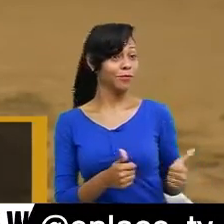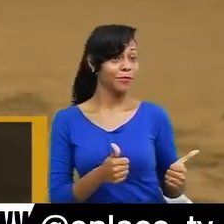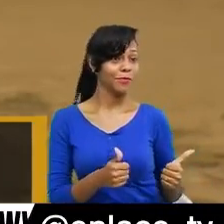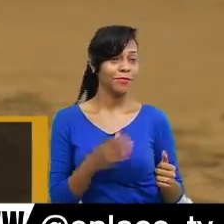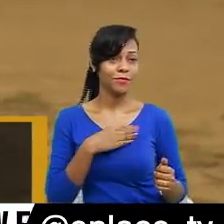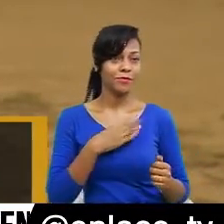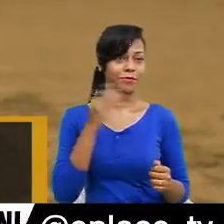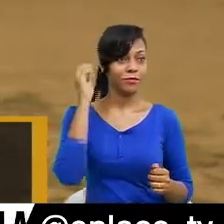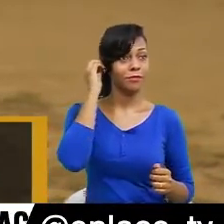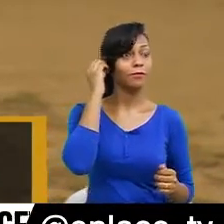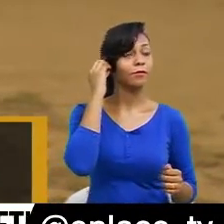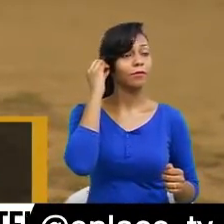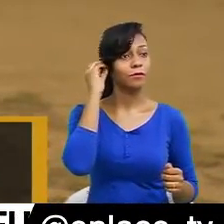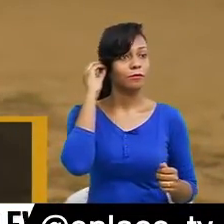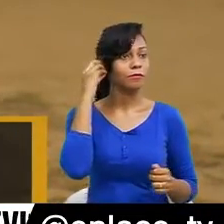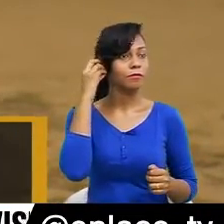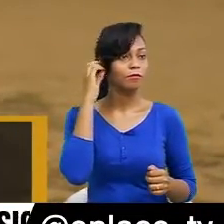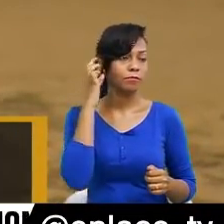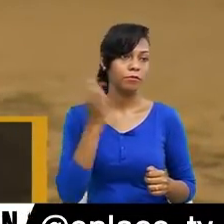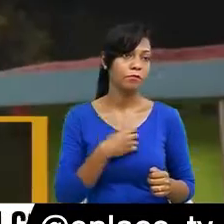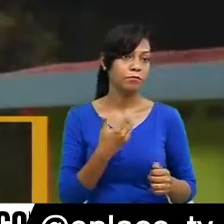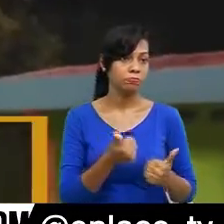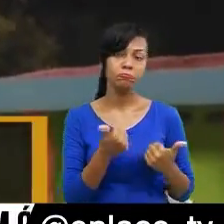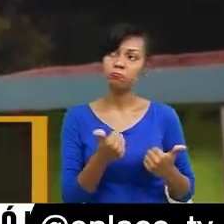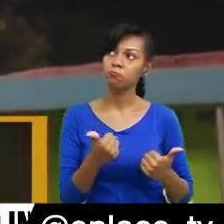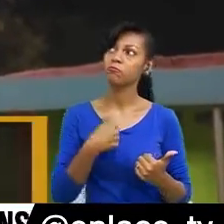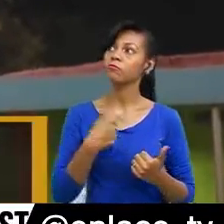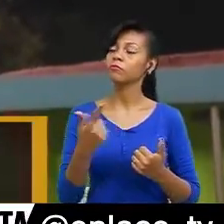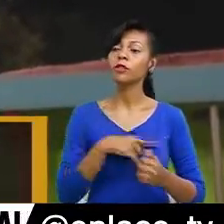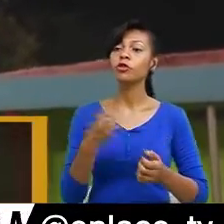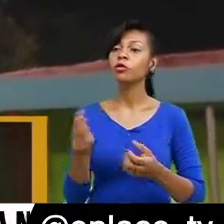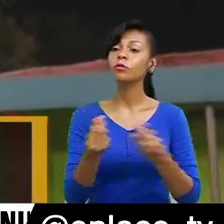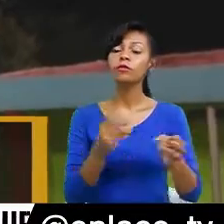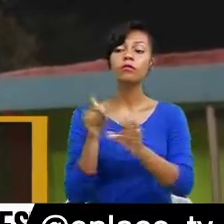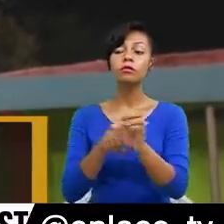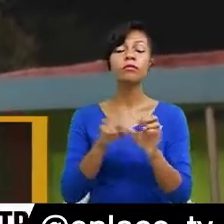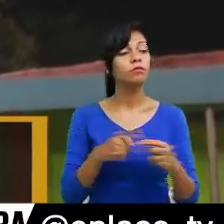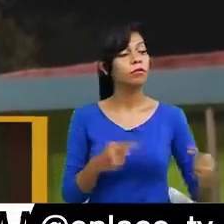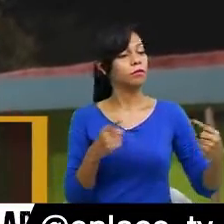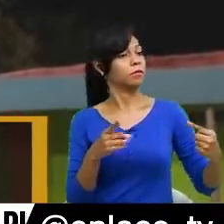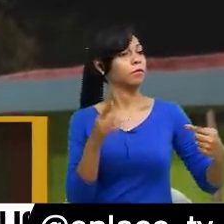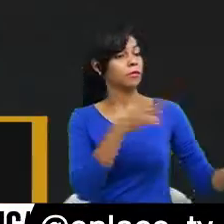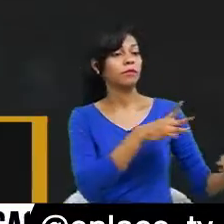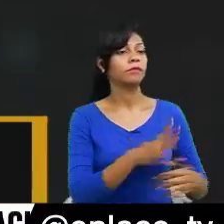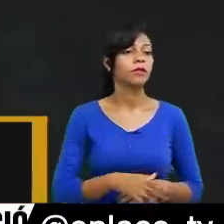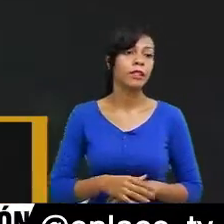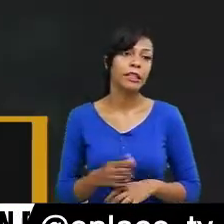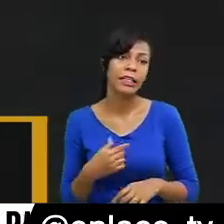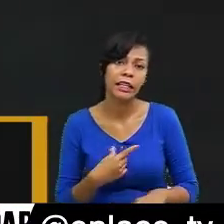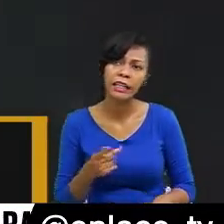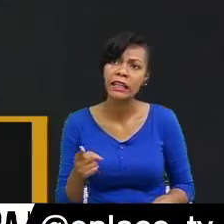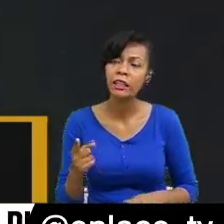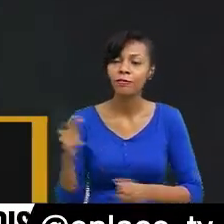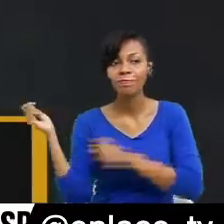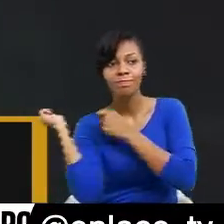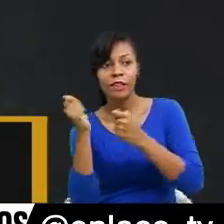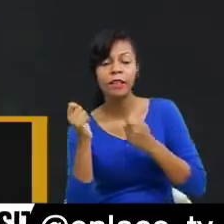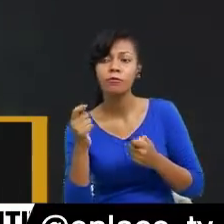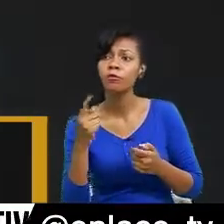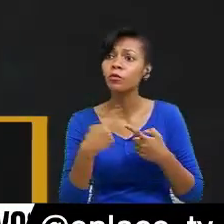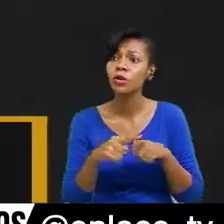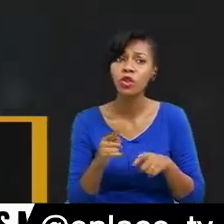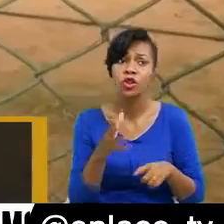estar en varios equipos y poder ganar campeonatos. Aunque Carlos inició en el softball por resignación al no contar con un campo donde